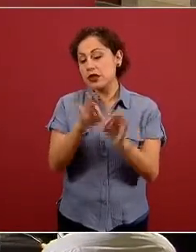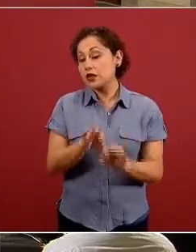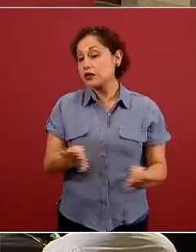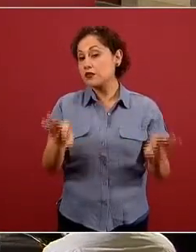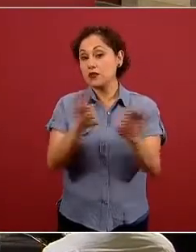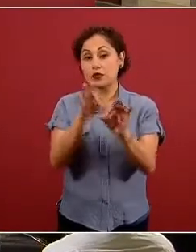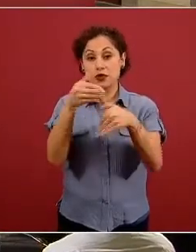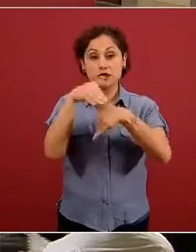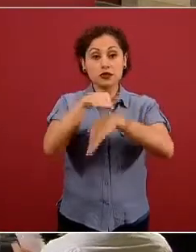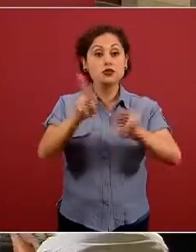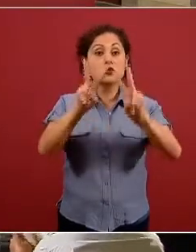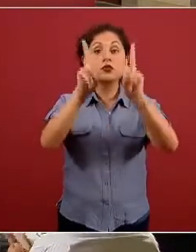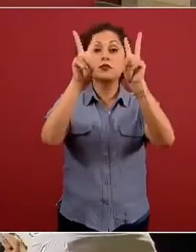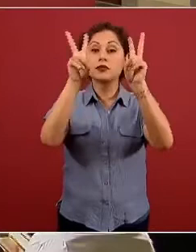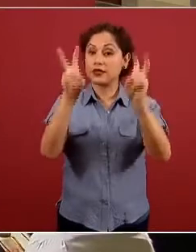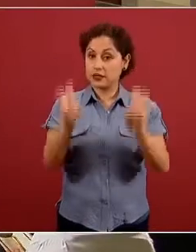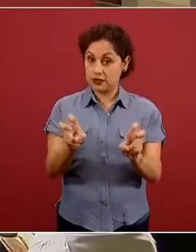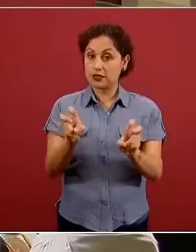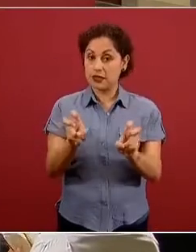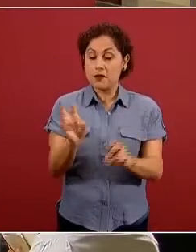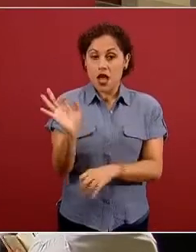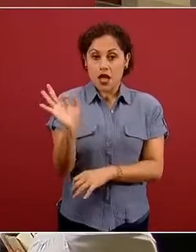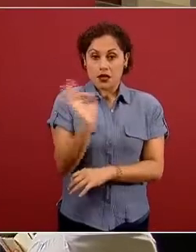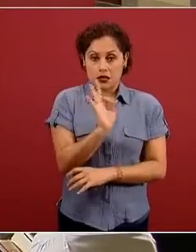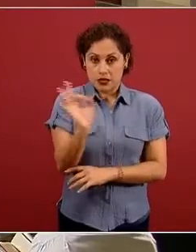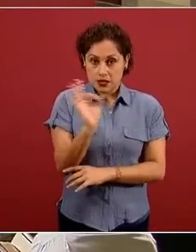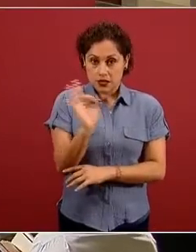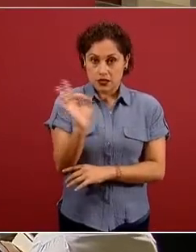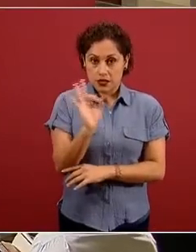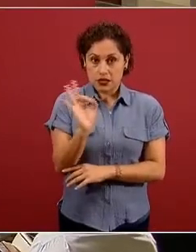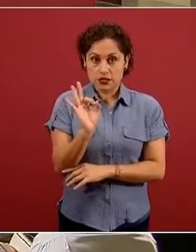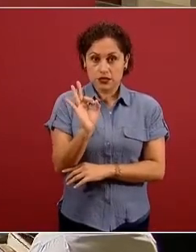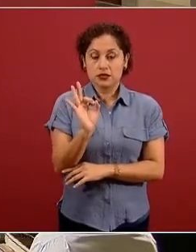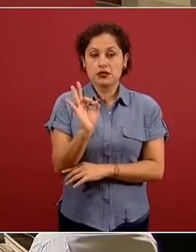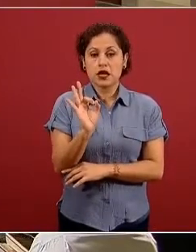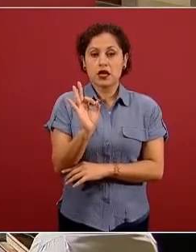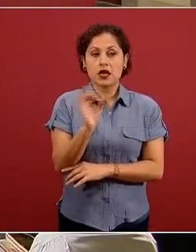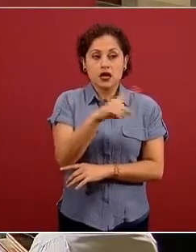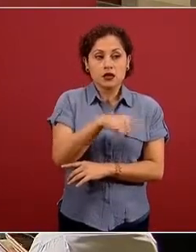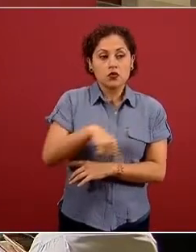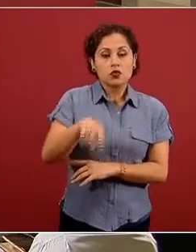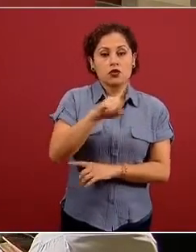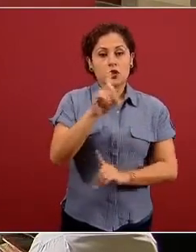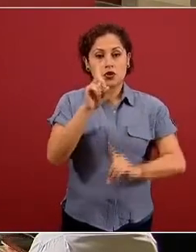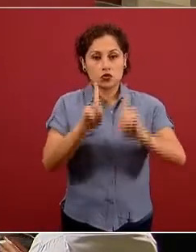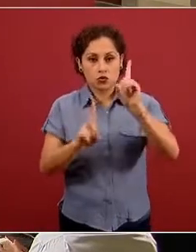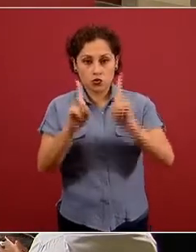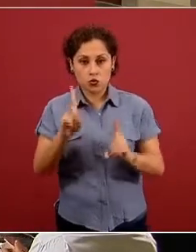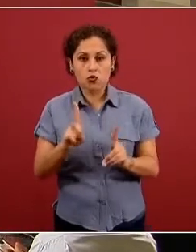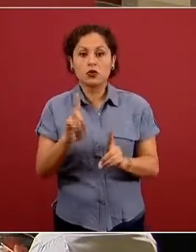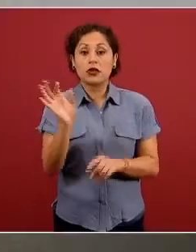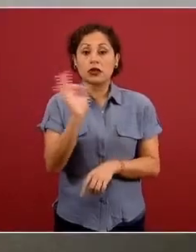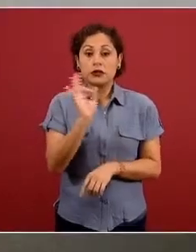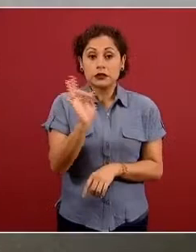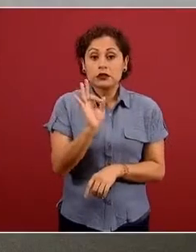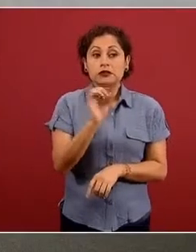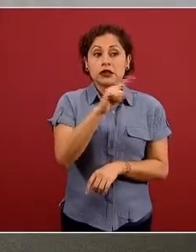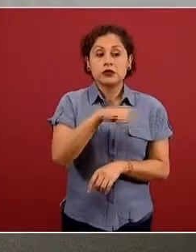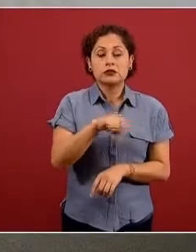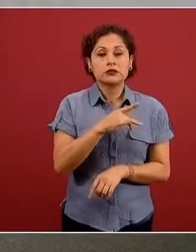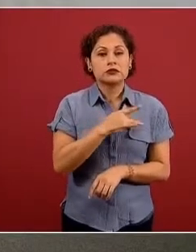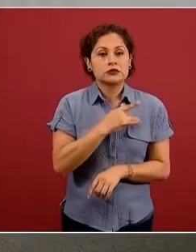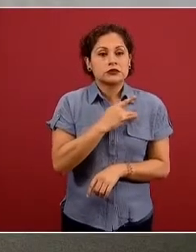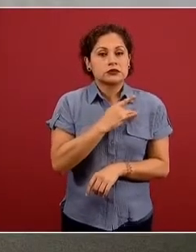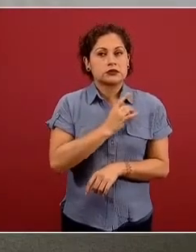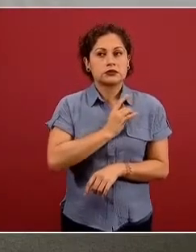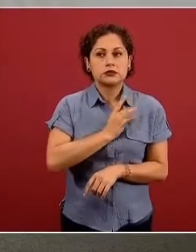generar desde un punto de vista bioético miedo, que también puede generar angustia